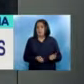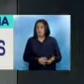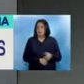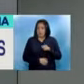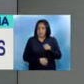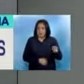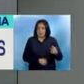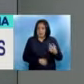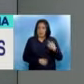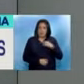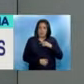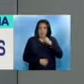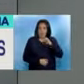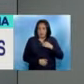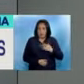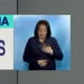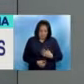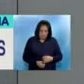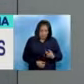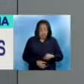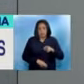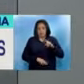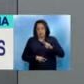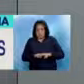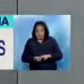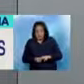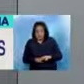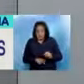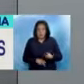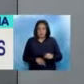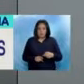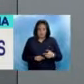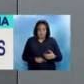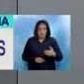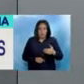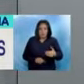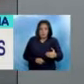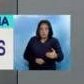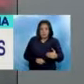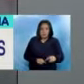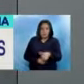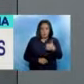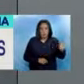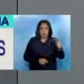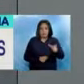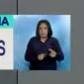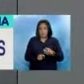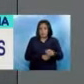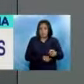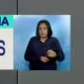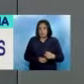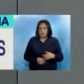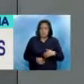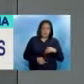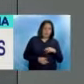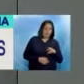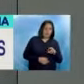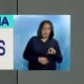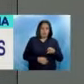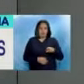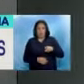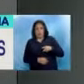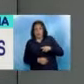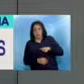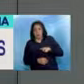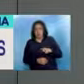Esta pobre mujer apenas puede quedarse sentada en la pista. Unos metros más allá, otro herido que con la justa puede girar su cuerpo y